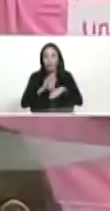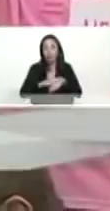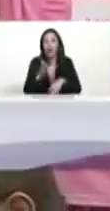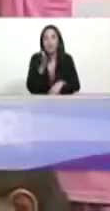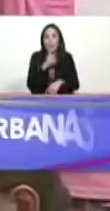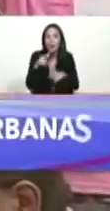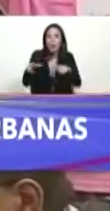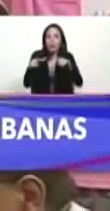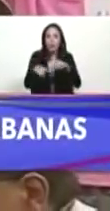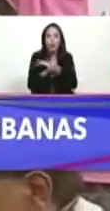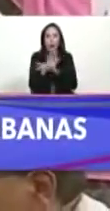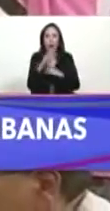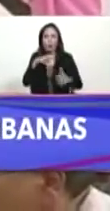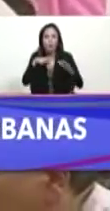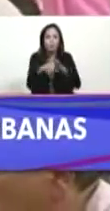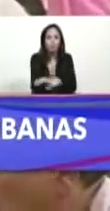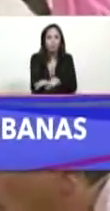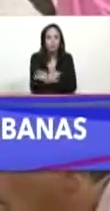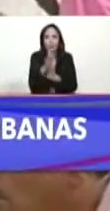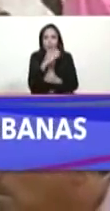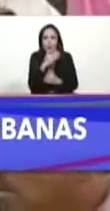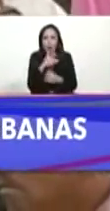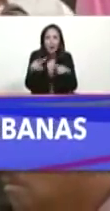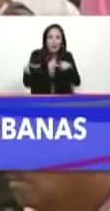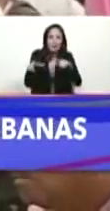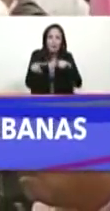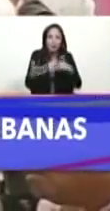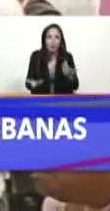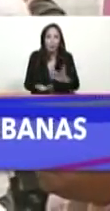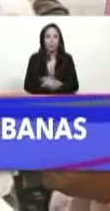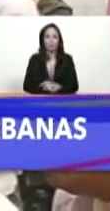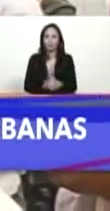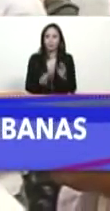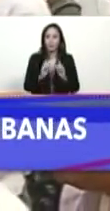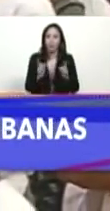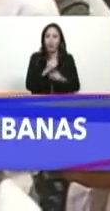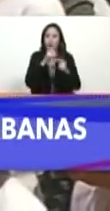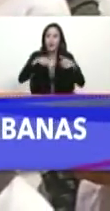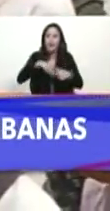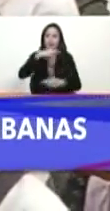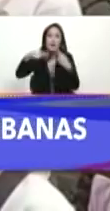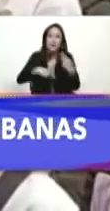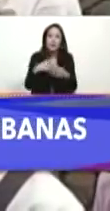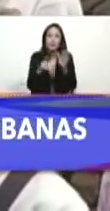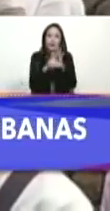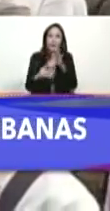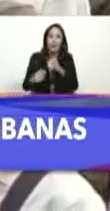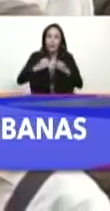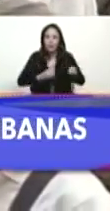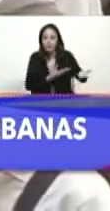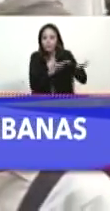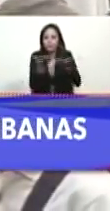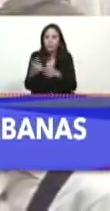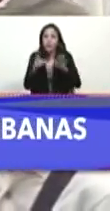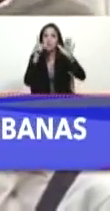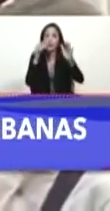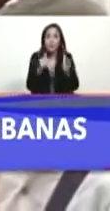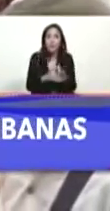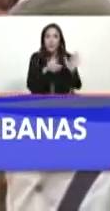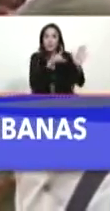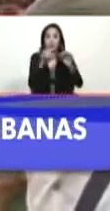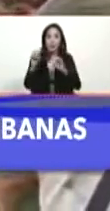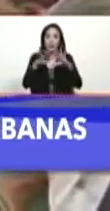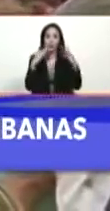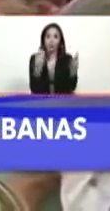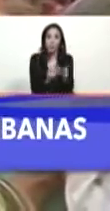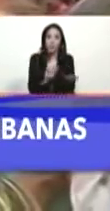a quitárselo el capitalismo. Y la revolución está reivindicando ese derecho hoy a más de 6.600 familias